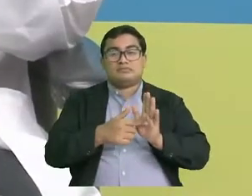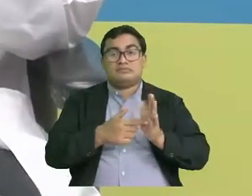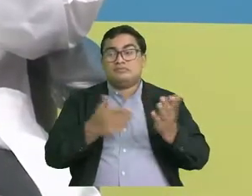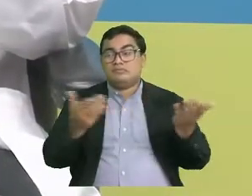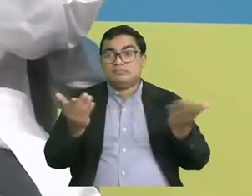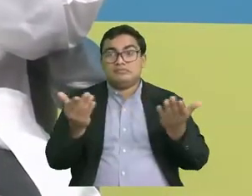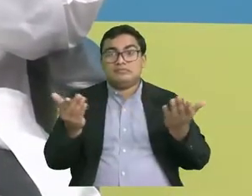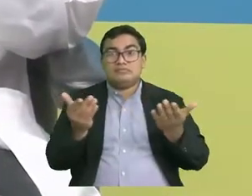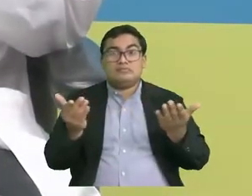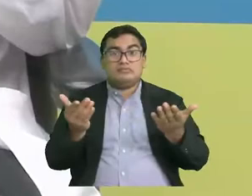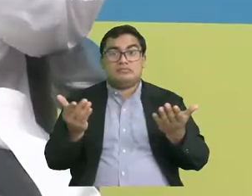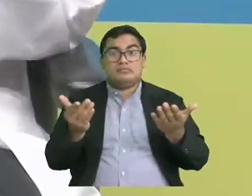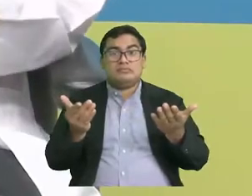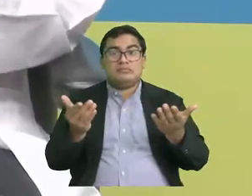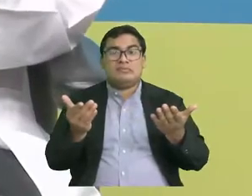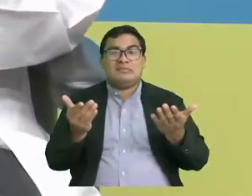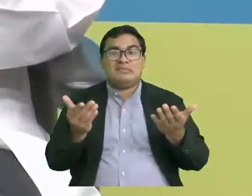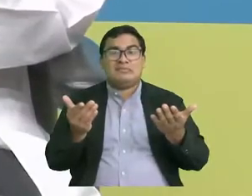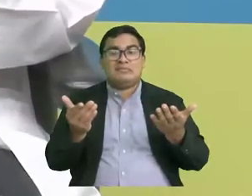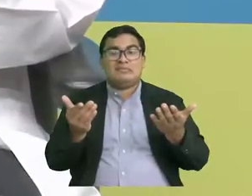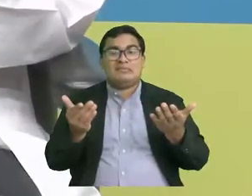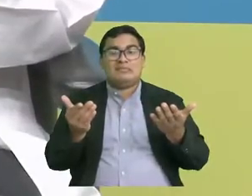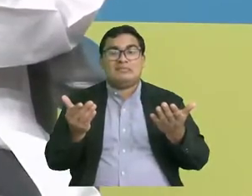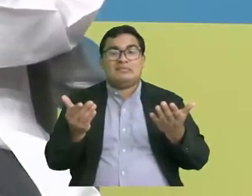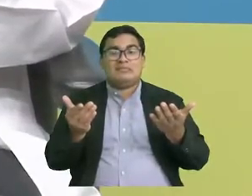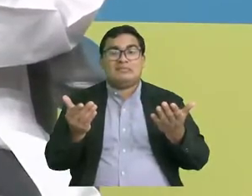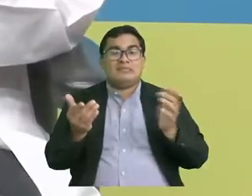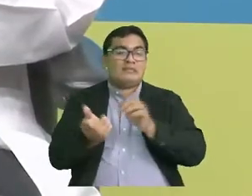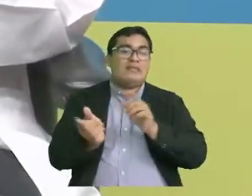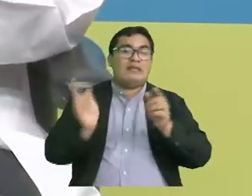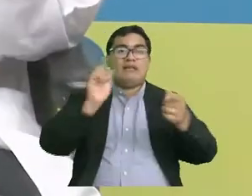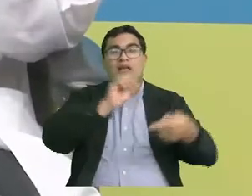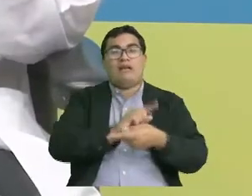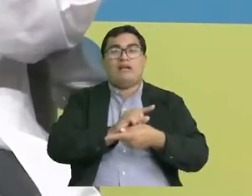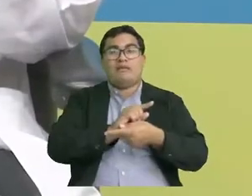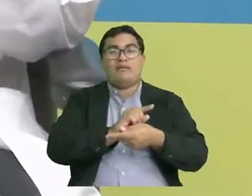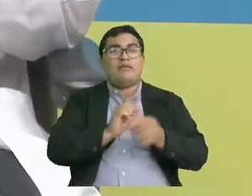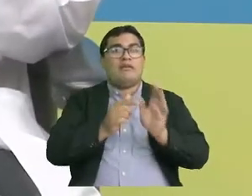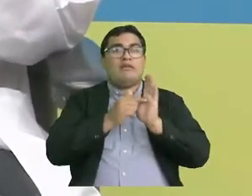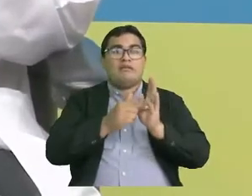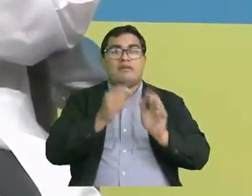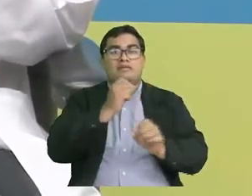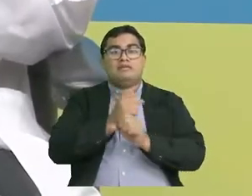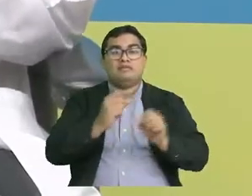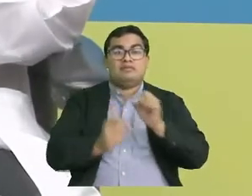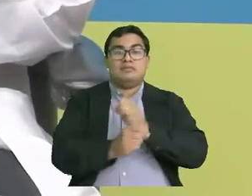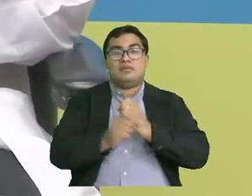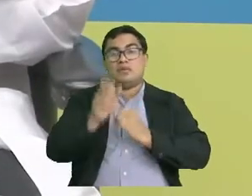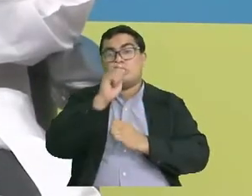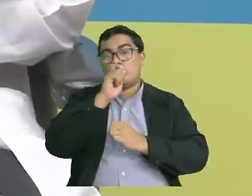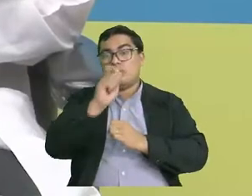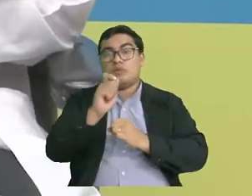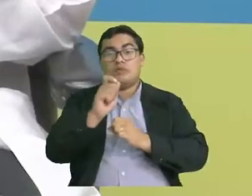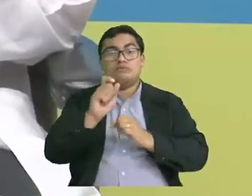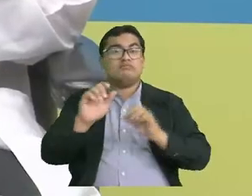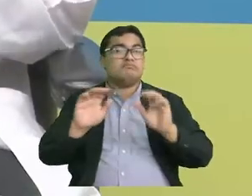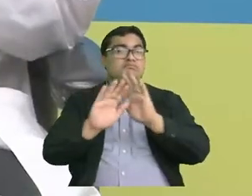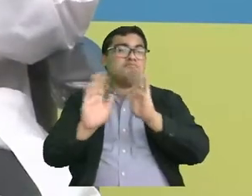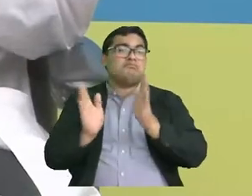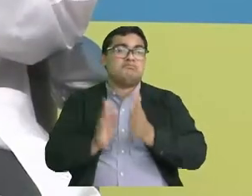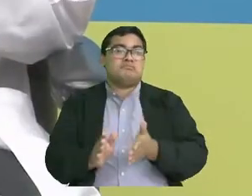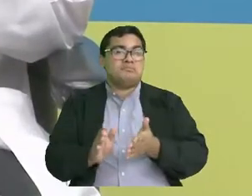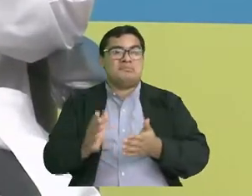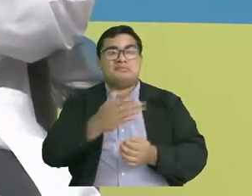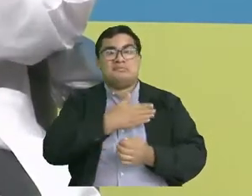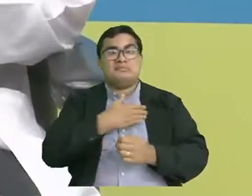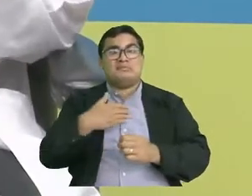tarde, no vas a cambiar de sexo. Generalmente se prefiere dejarla femenina. Y